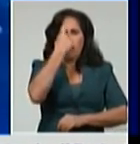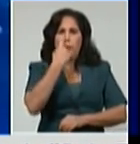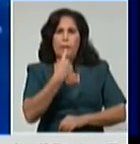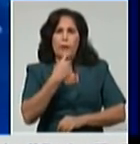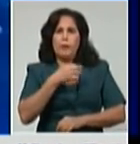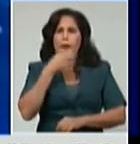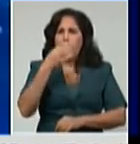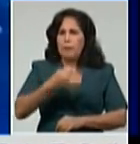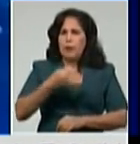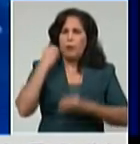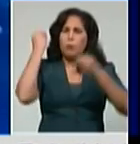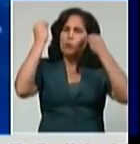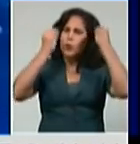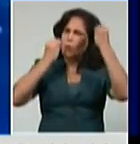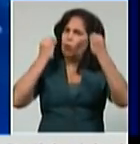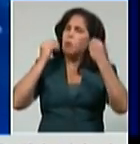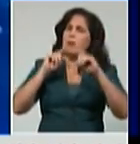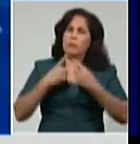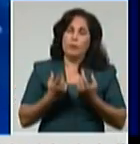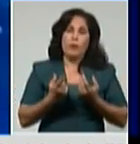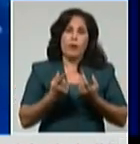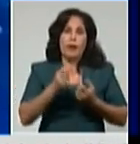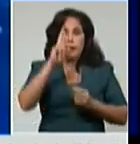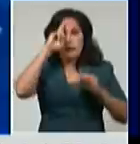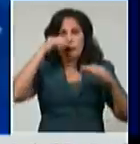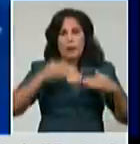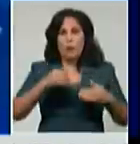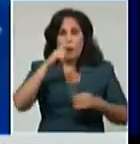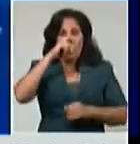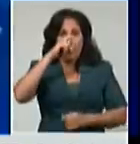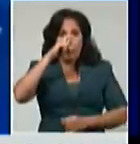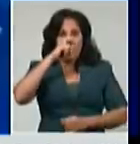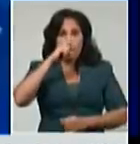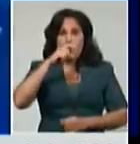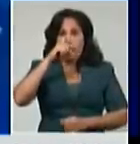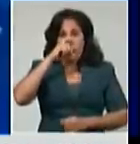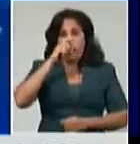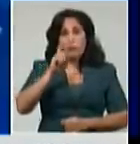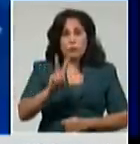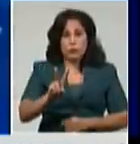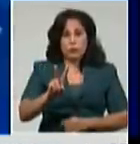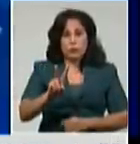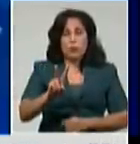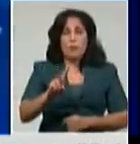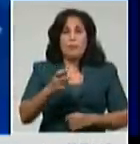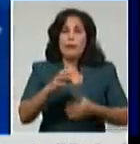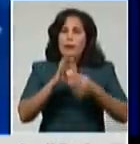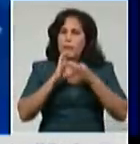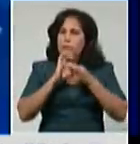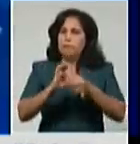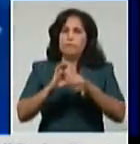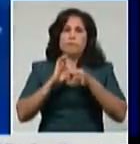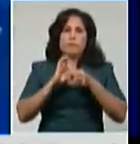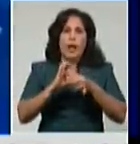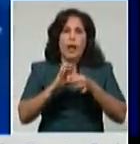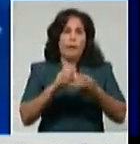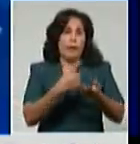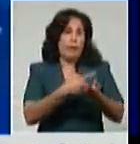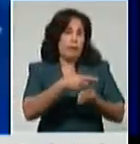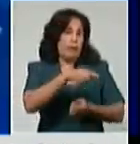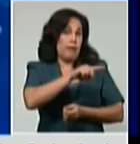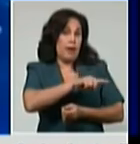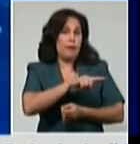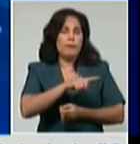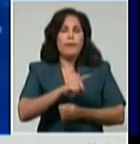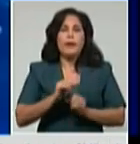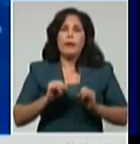cierta preocupación por el estado de salud de un niño de 2 años que se reporta de grave hace algunos días en el parte